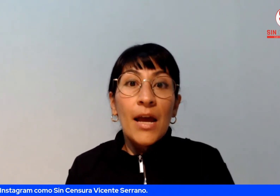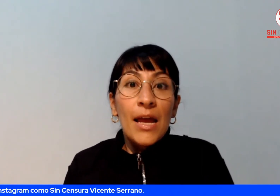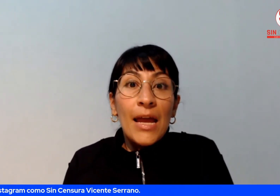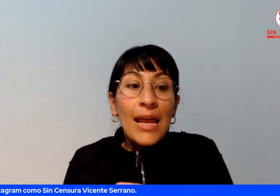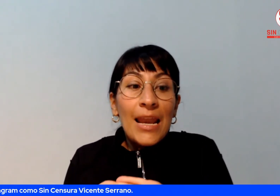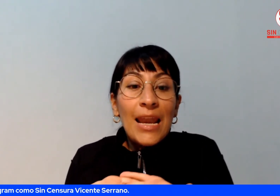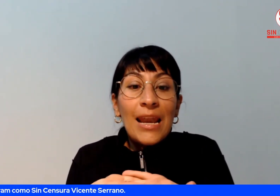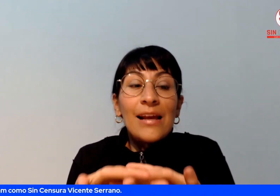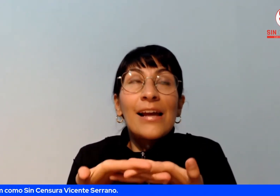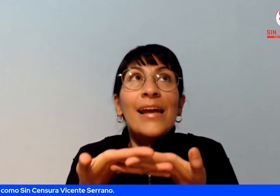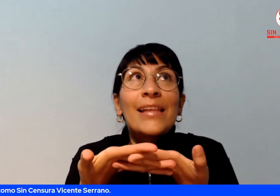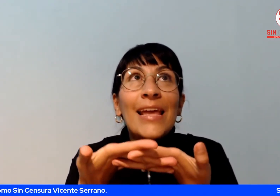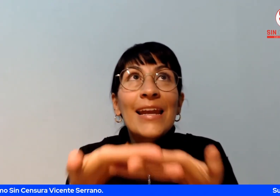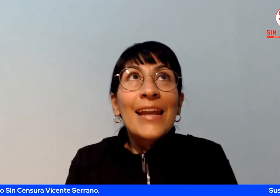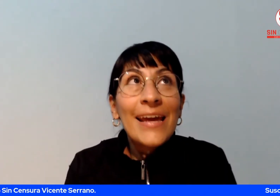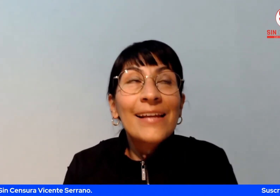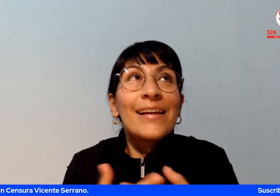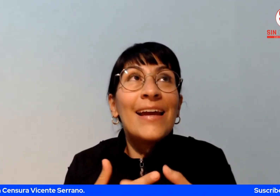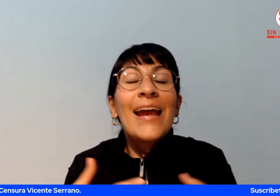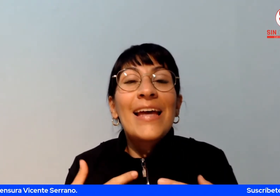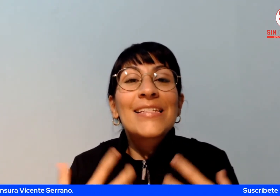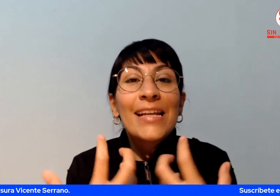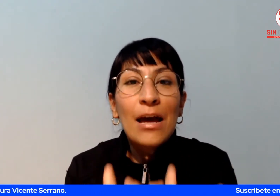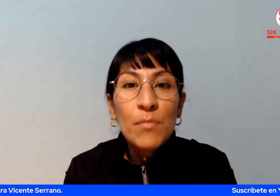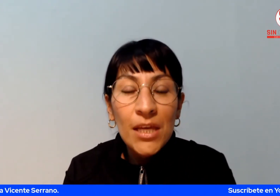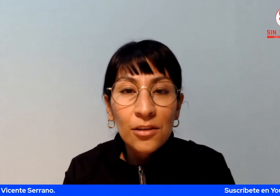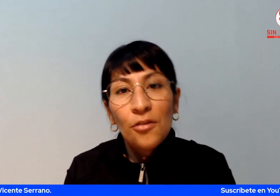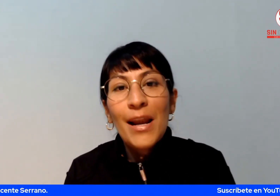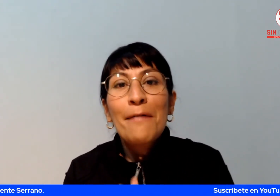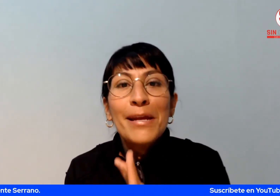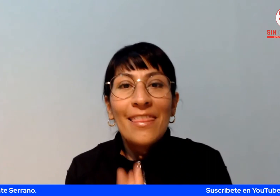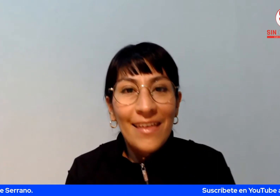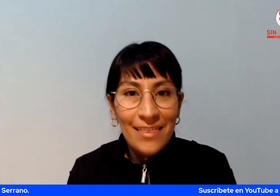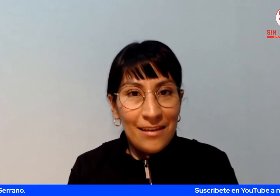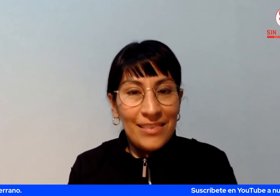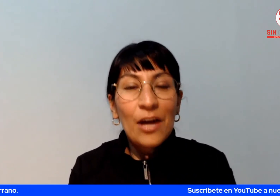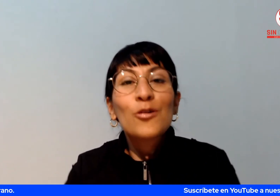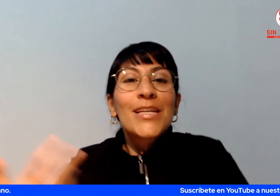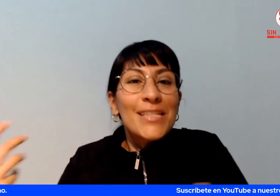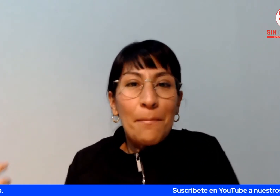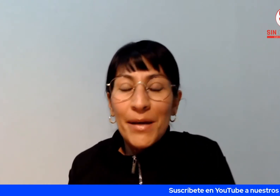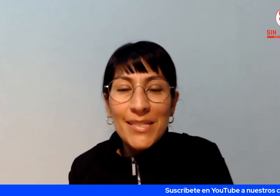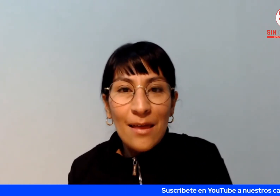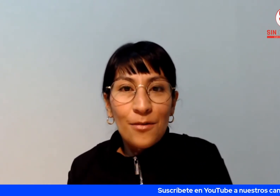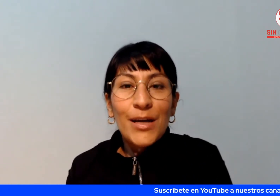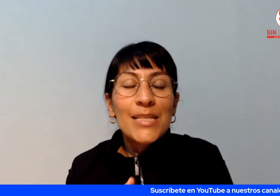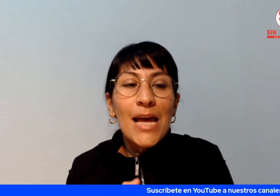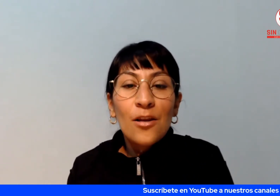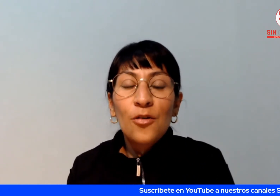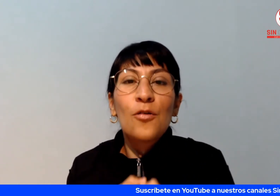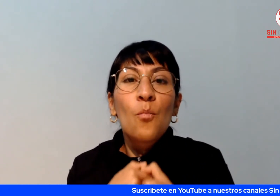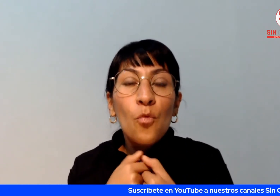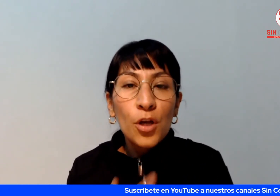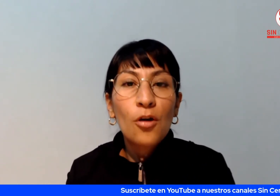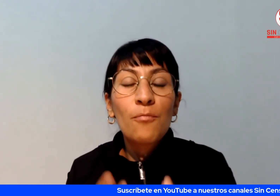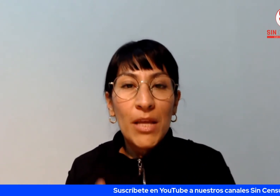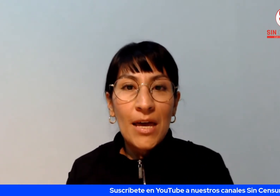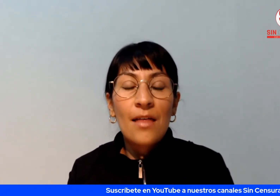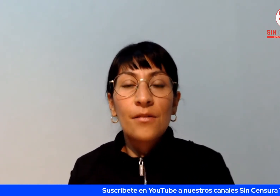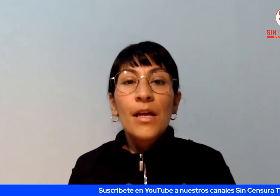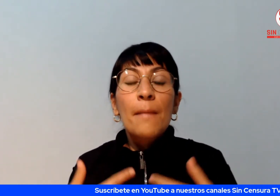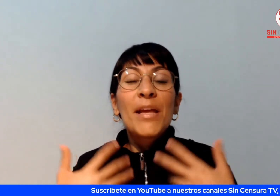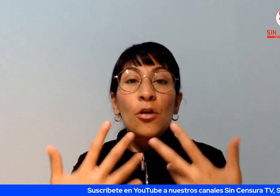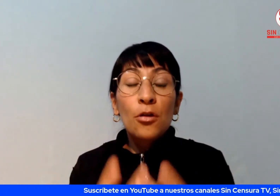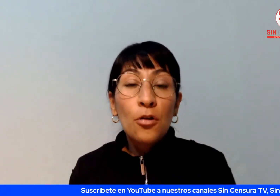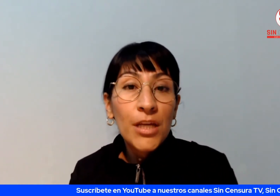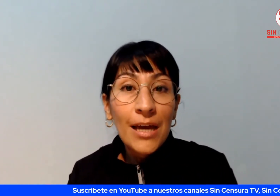de historiadora. Tener el acercamiento a la verdad de cosas del pasado es algo muy